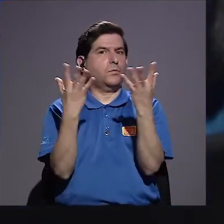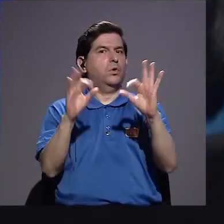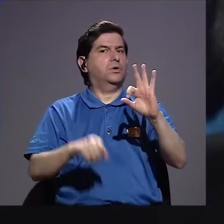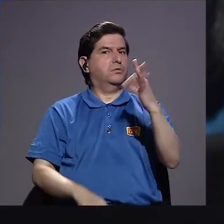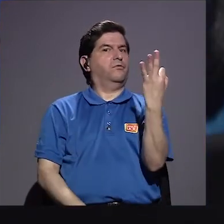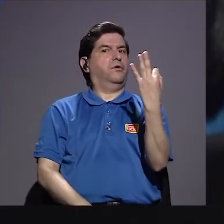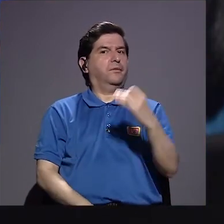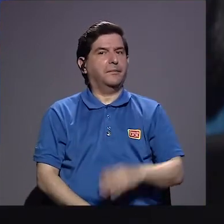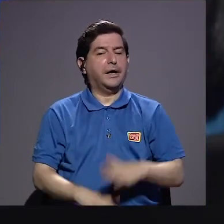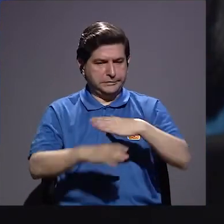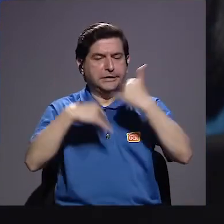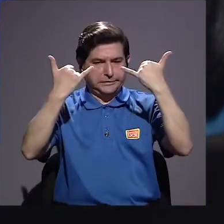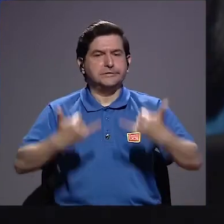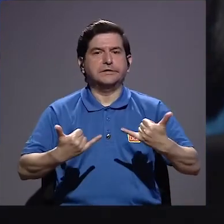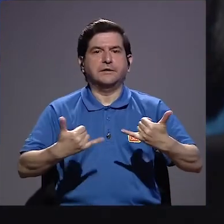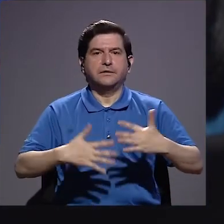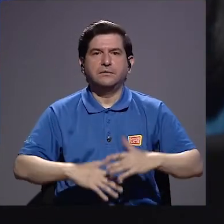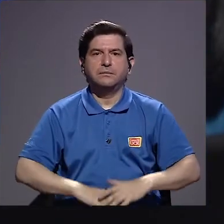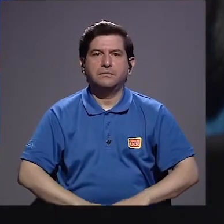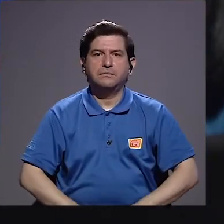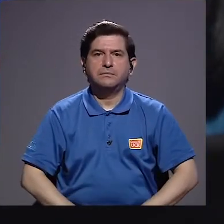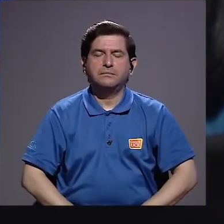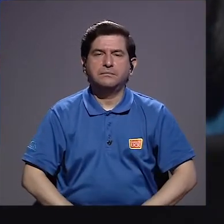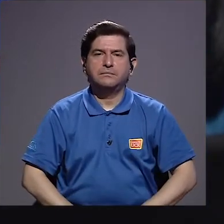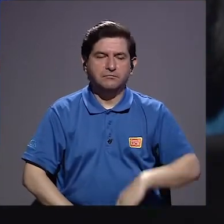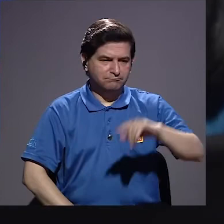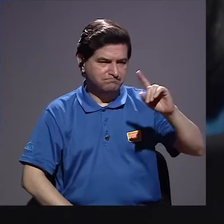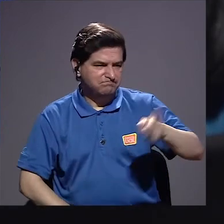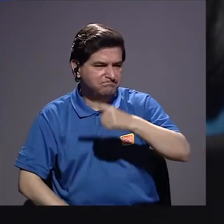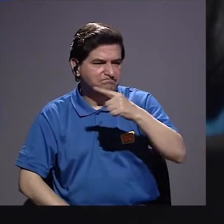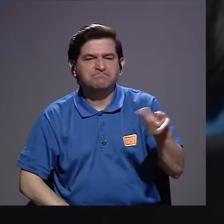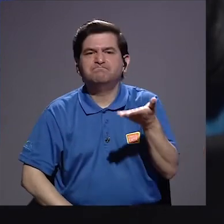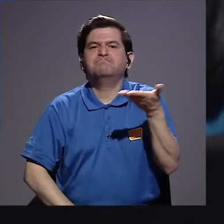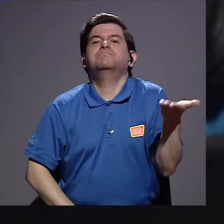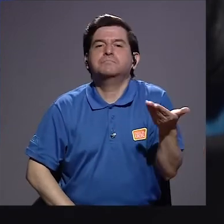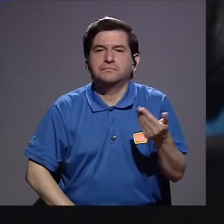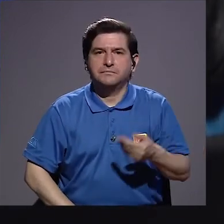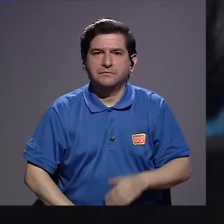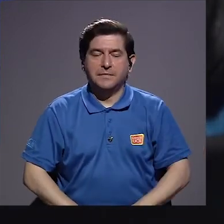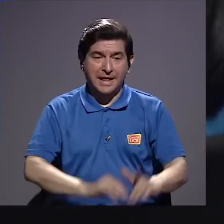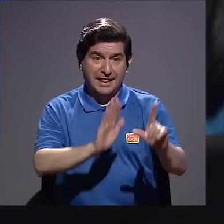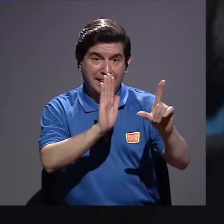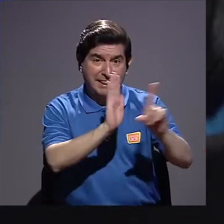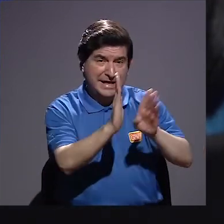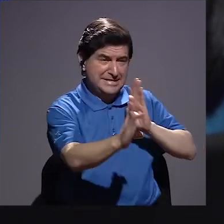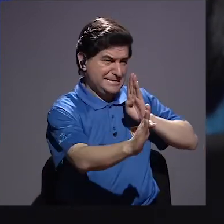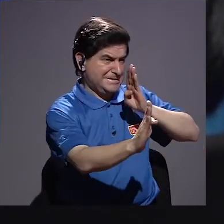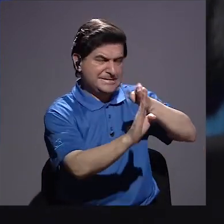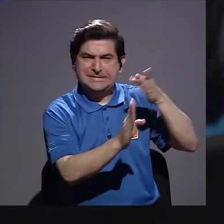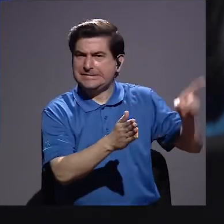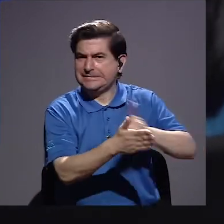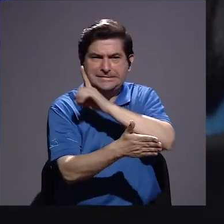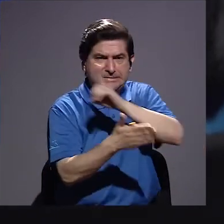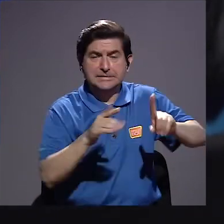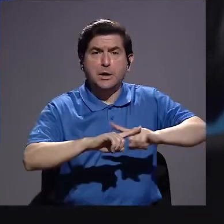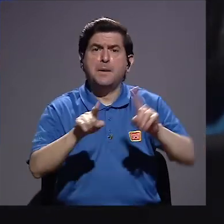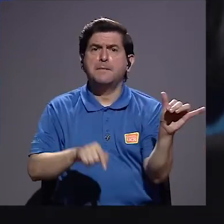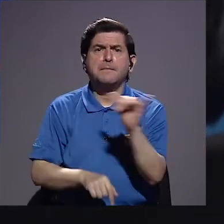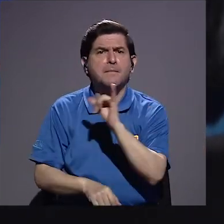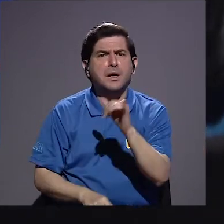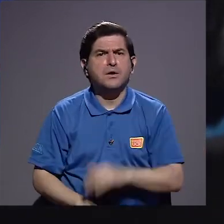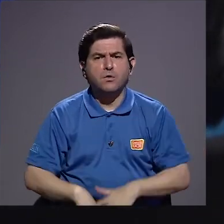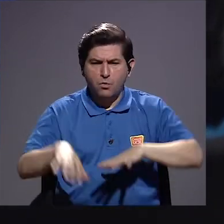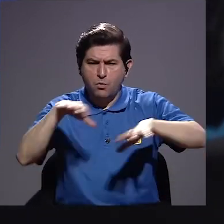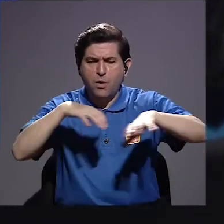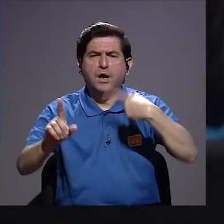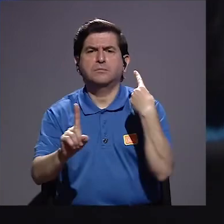De muchísimas formas y lo ha hecho, ¿verdad? Con eliminando leyes que explícitamente discriminaban, pero